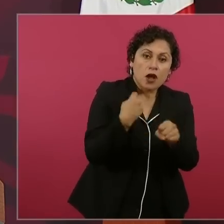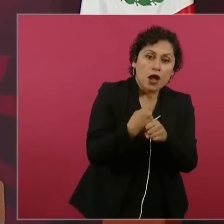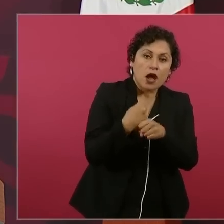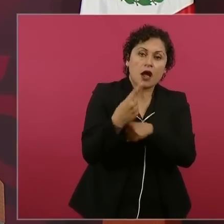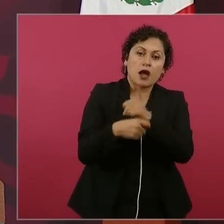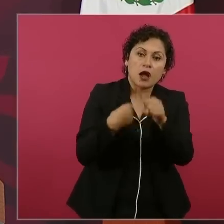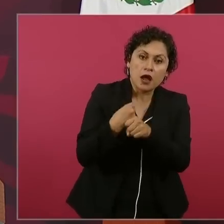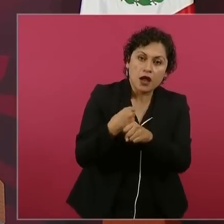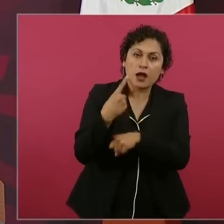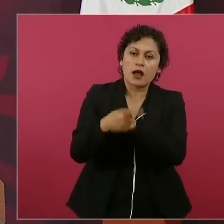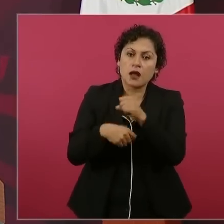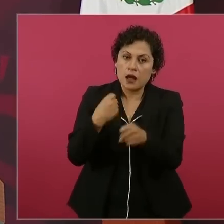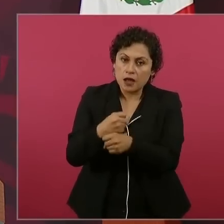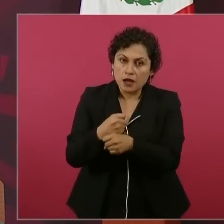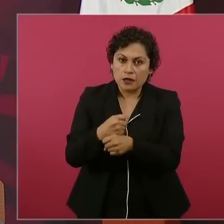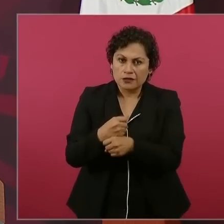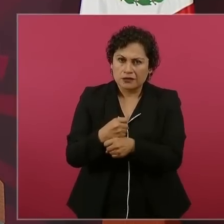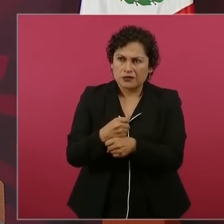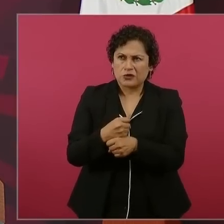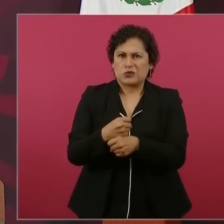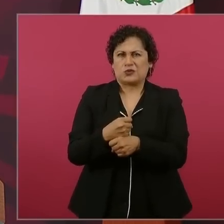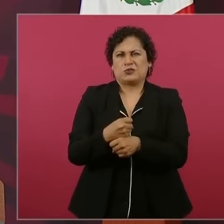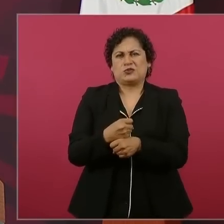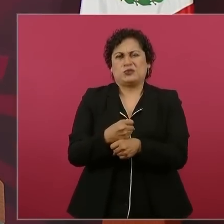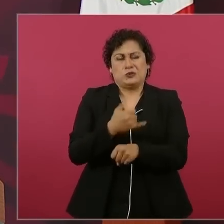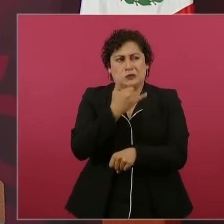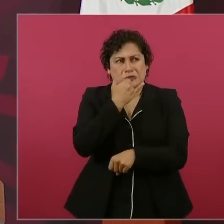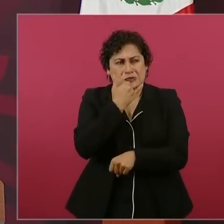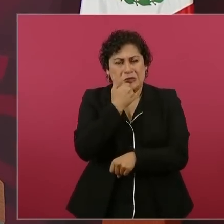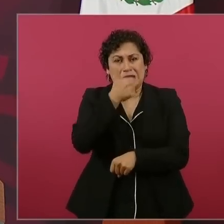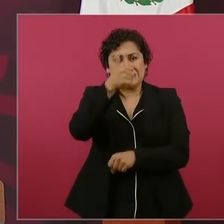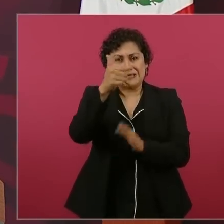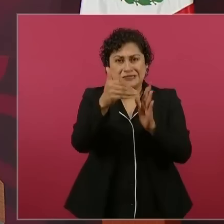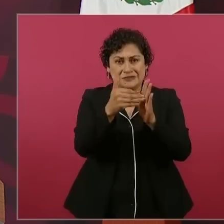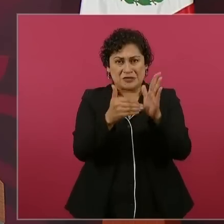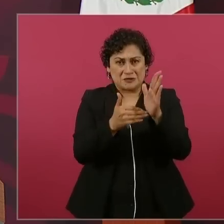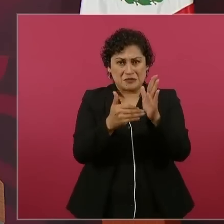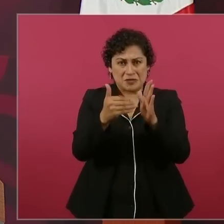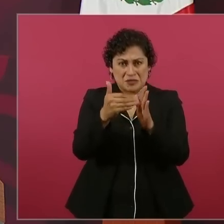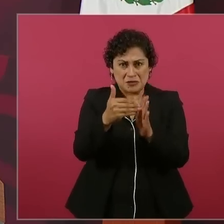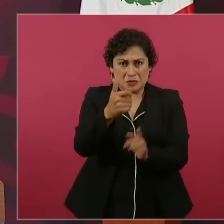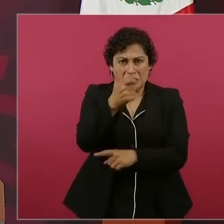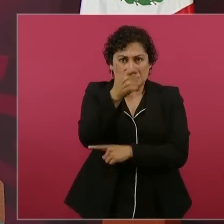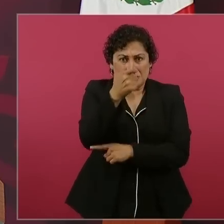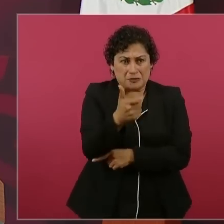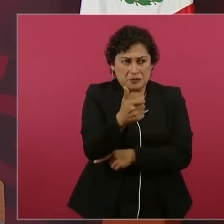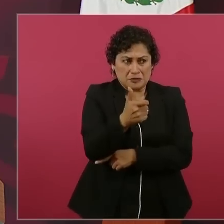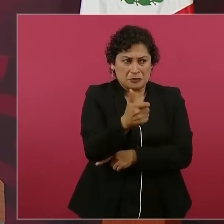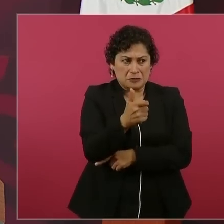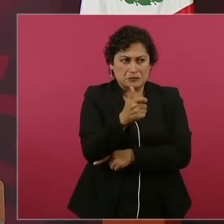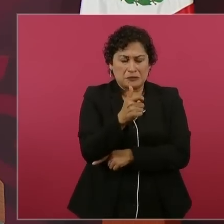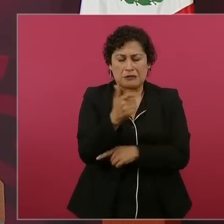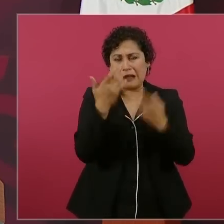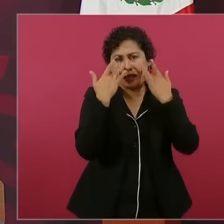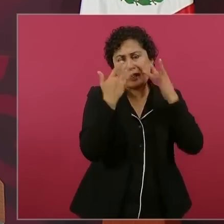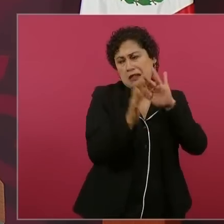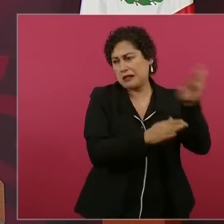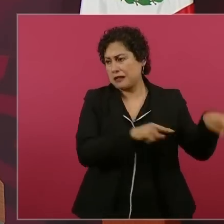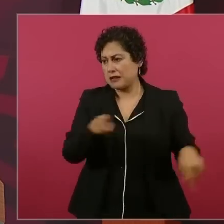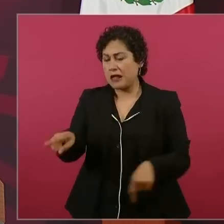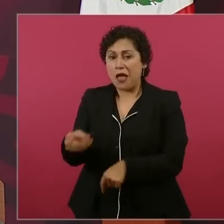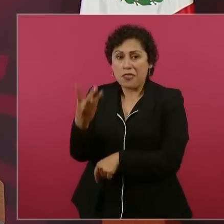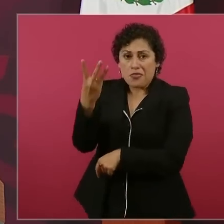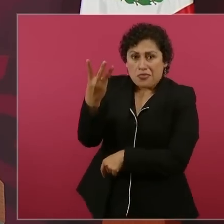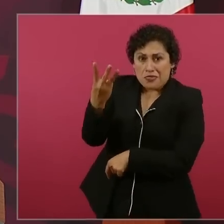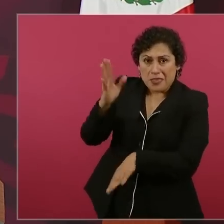Con 6,000 millones de pesos hacemos 3 hospitales. 3. Y